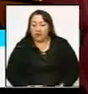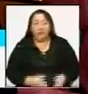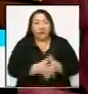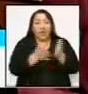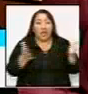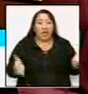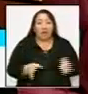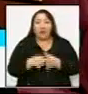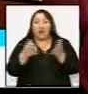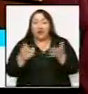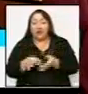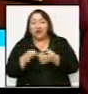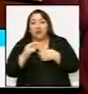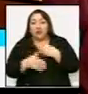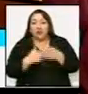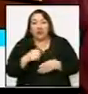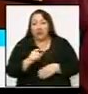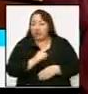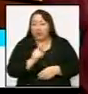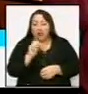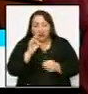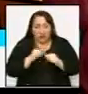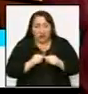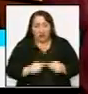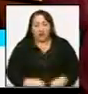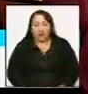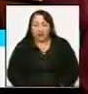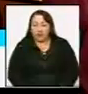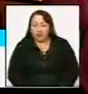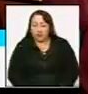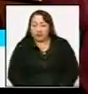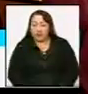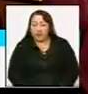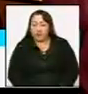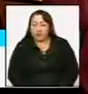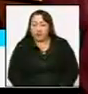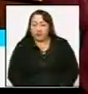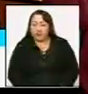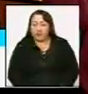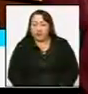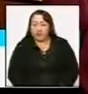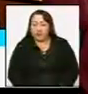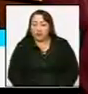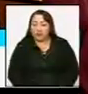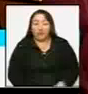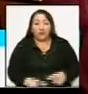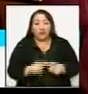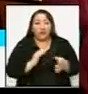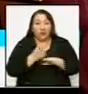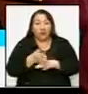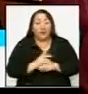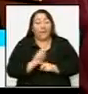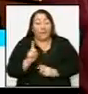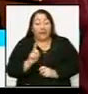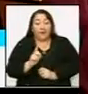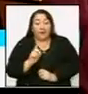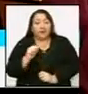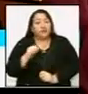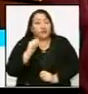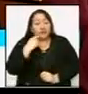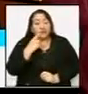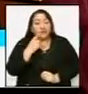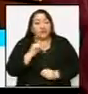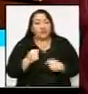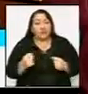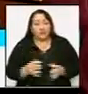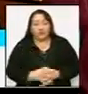manera especial para el proceso electoral. Entonces, ese es un espacio al que se puede acudir. Sin embargo, colegas, sí se